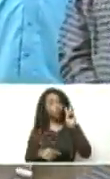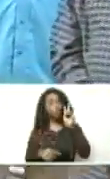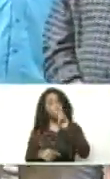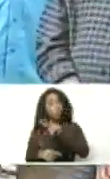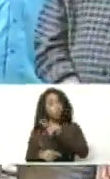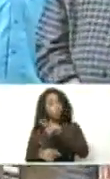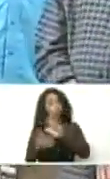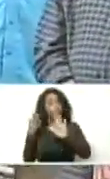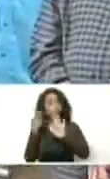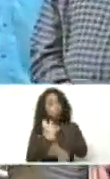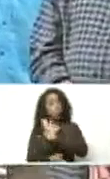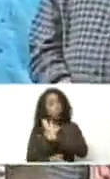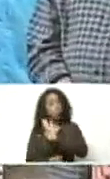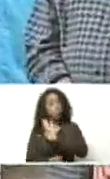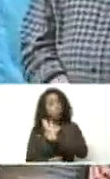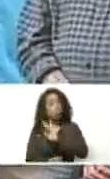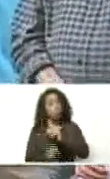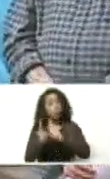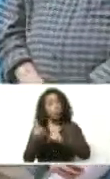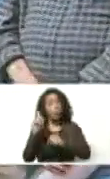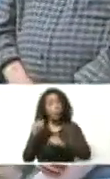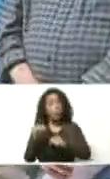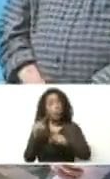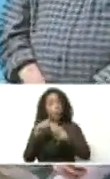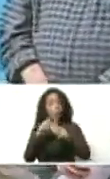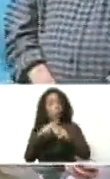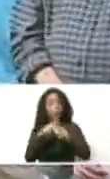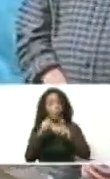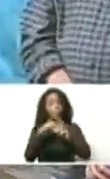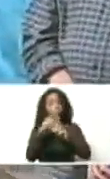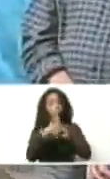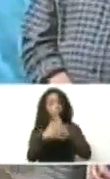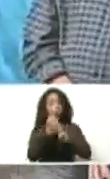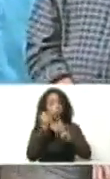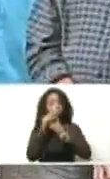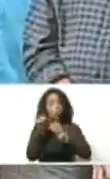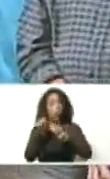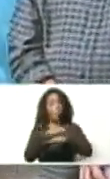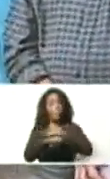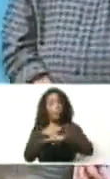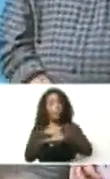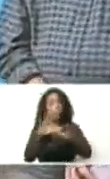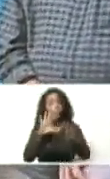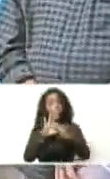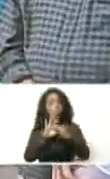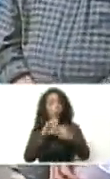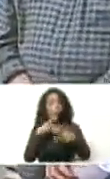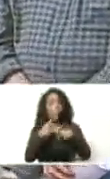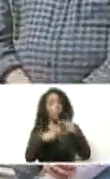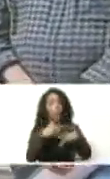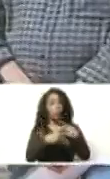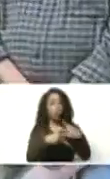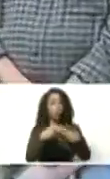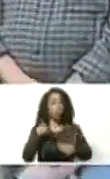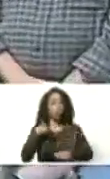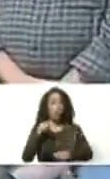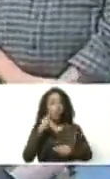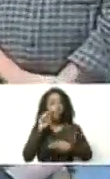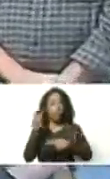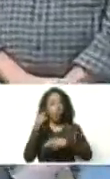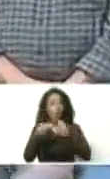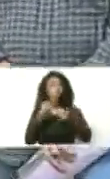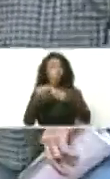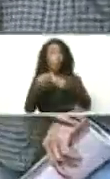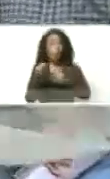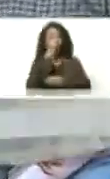ojo. Castro Soteldo, métele el ojo, Gracie. Ustedes que son ministros vinculados a la producción y al alimento, métele